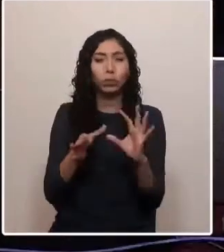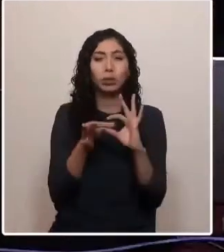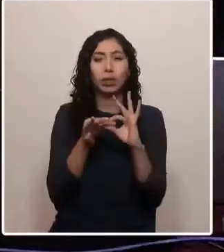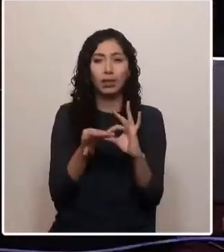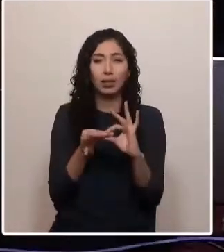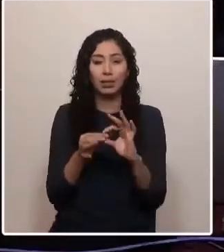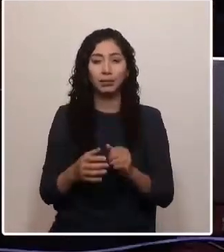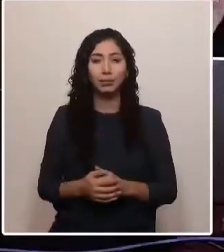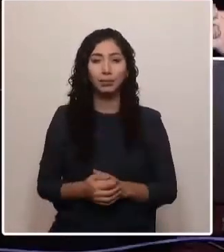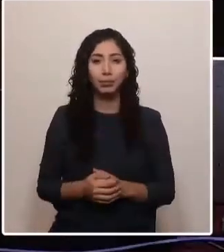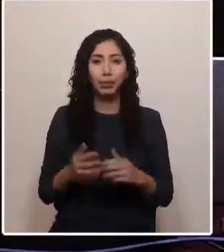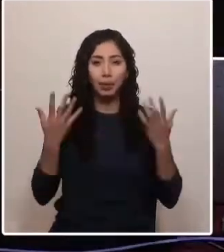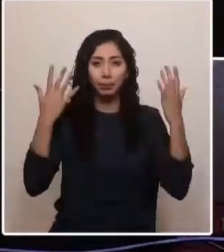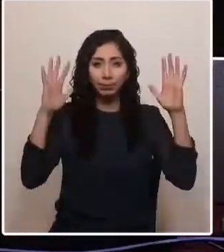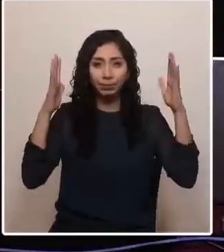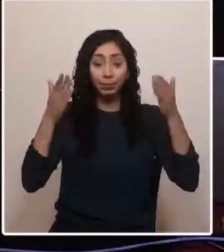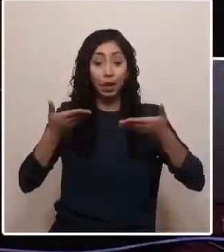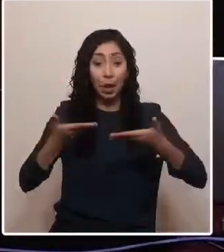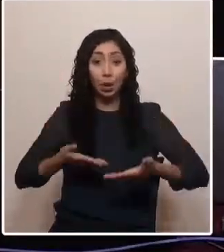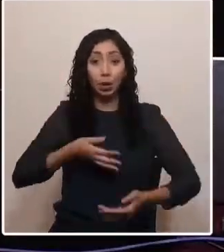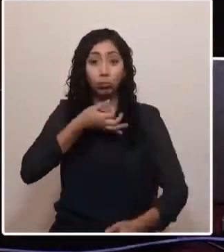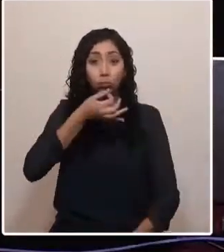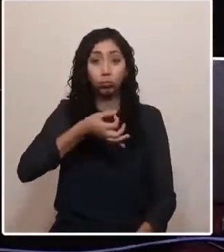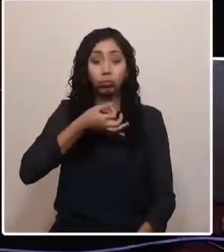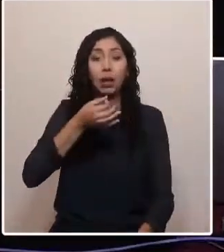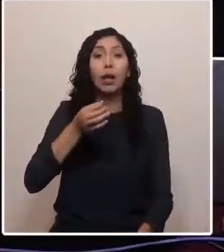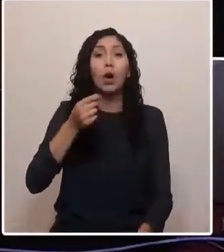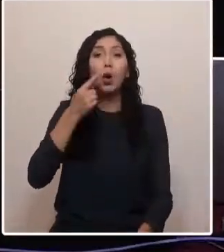Tiene la palabra el convencional Mauricio Daza.